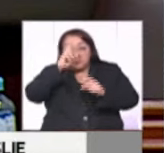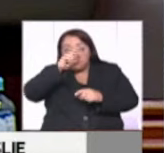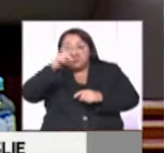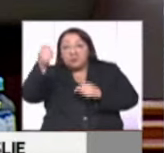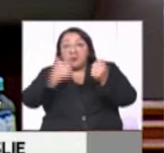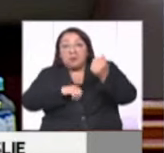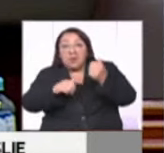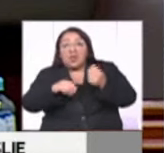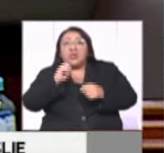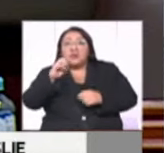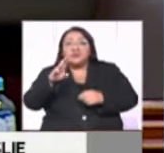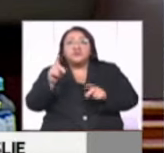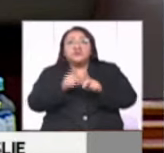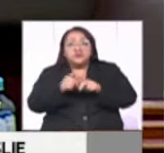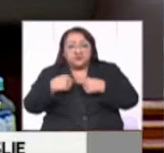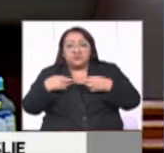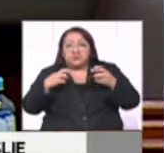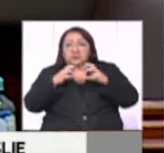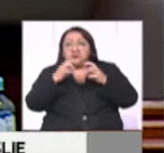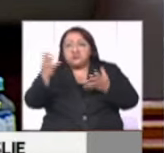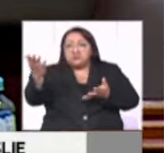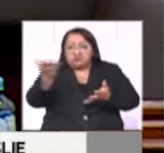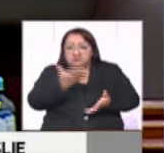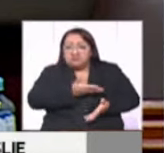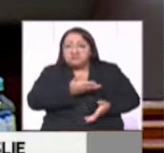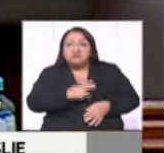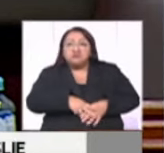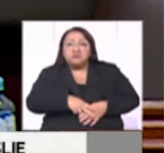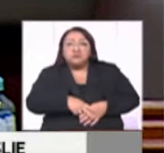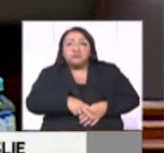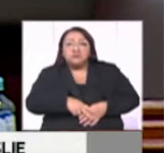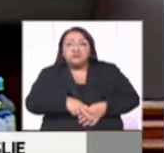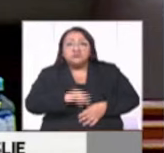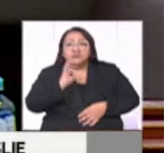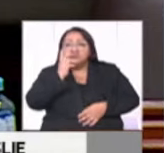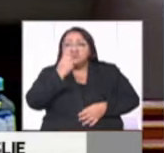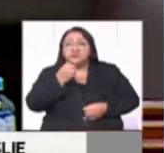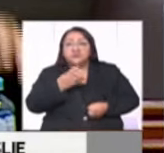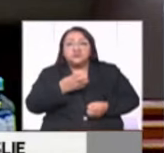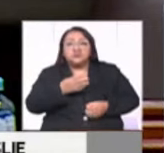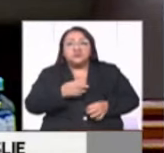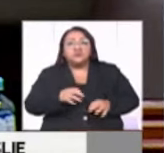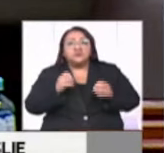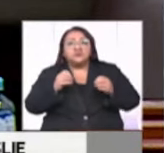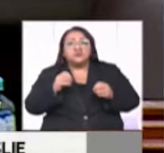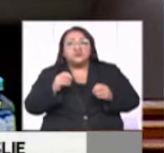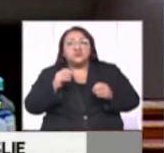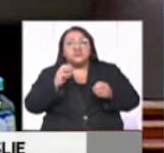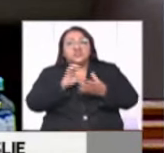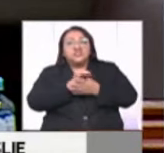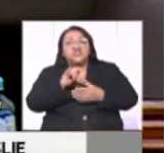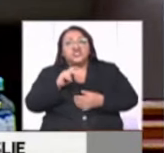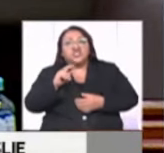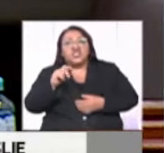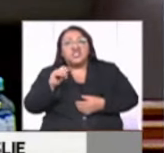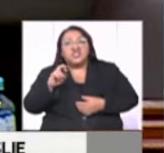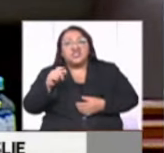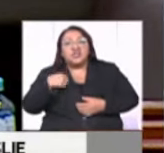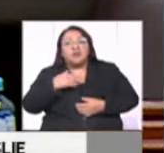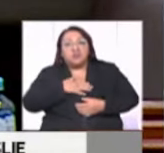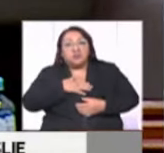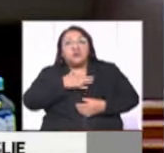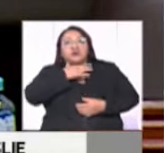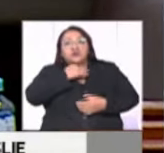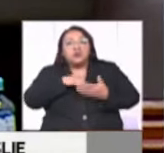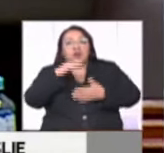México, decirles que tenemos Machu Picchu, que es una de las maravillas del mundo moderno, así como Chichen Itza. A mí en lo particular me